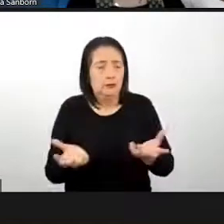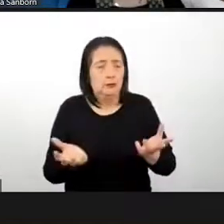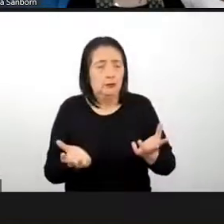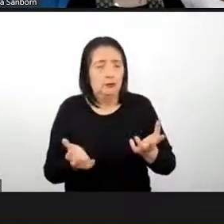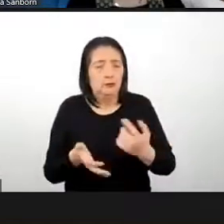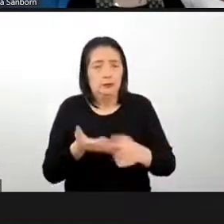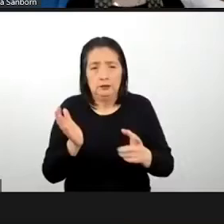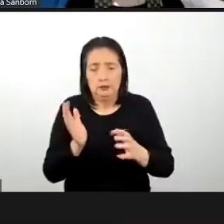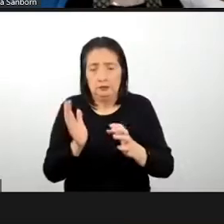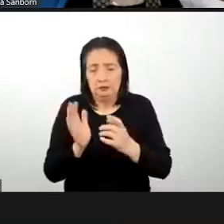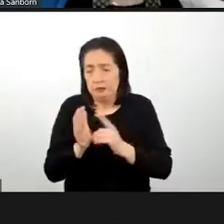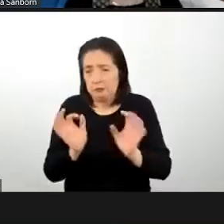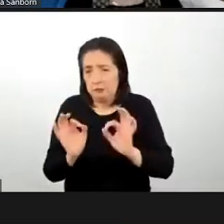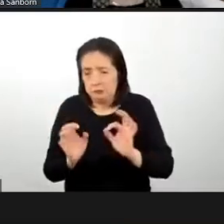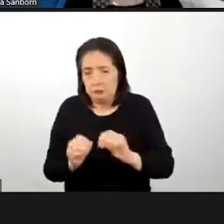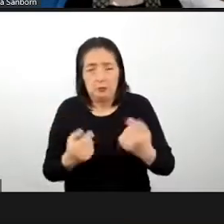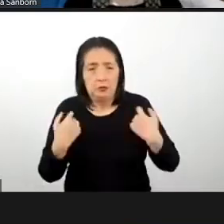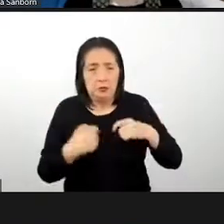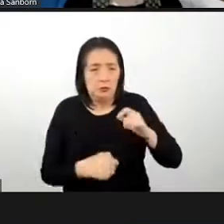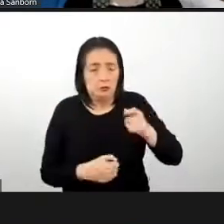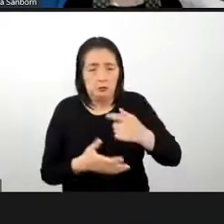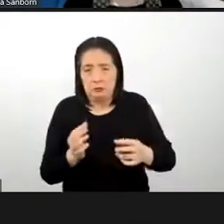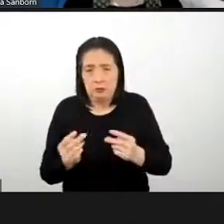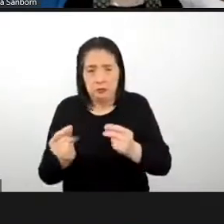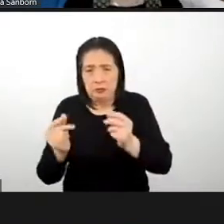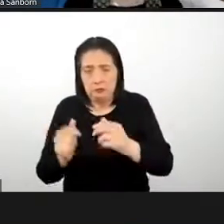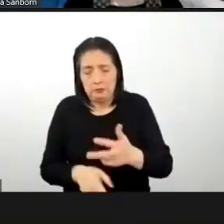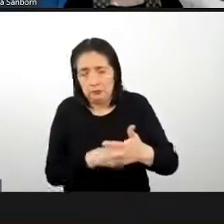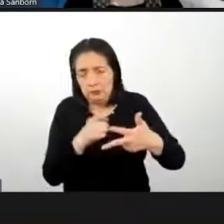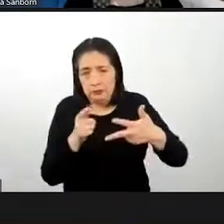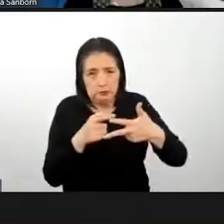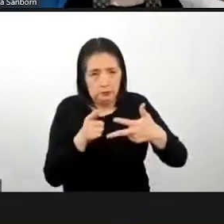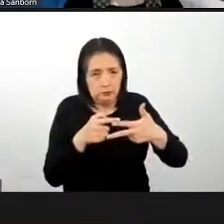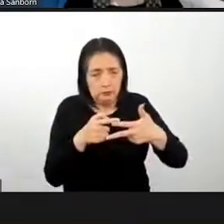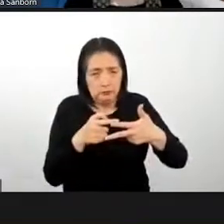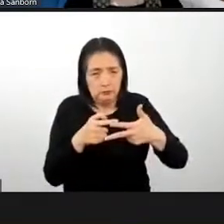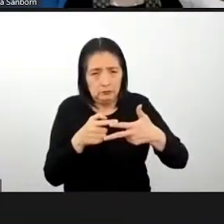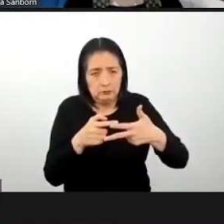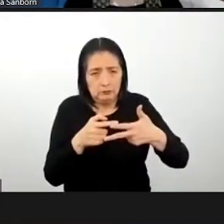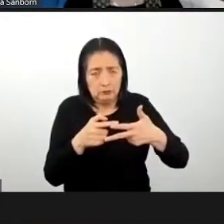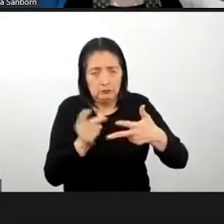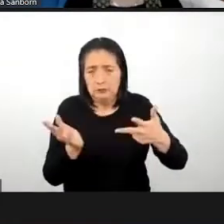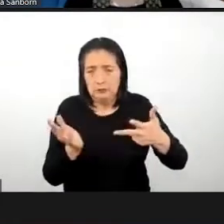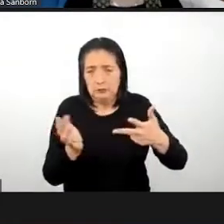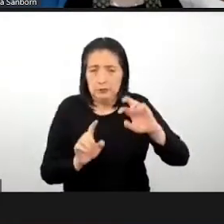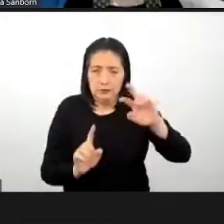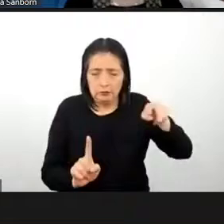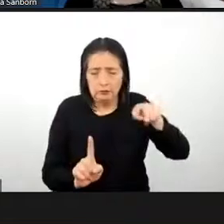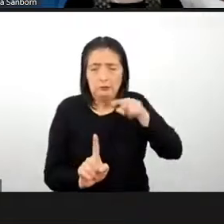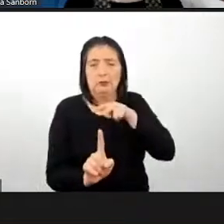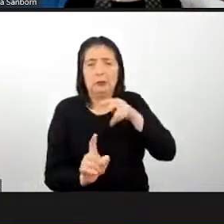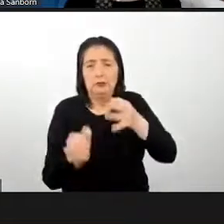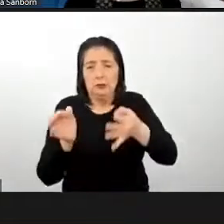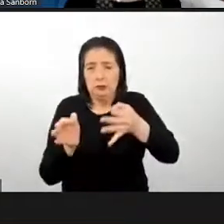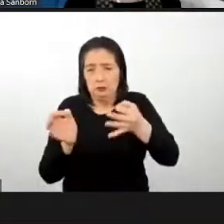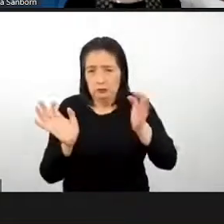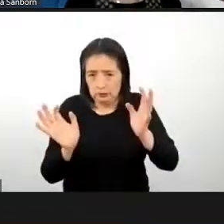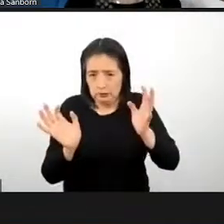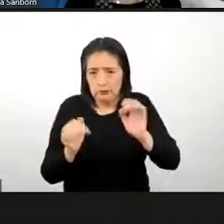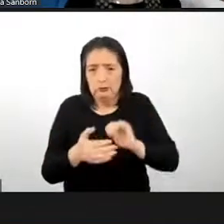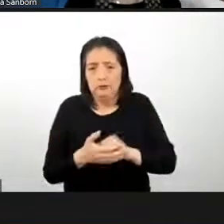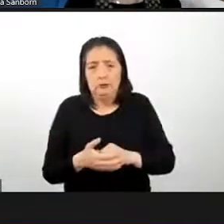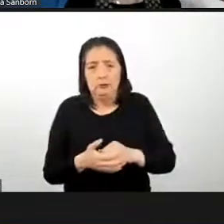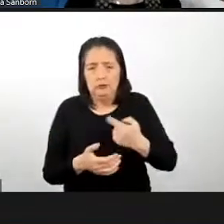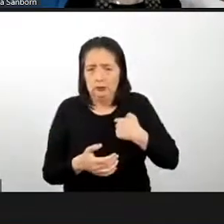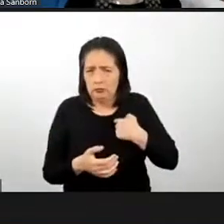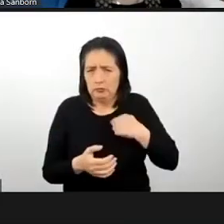Ombudsman. Nunca los jueces lo pueden ser tan rápidos. Segundo, la visión de la justicia. Estoy